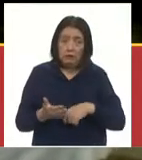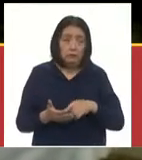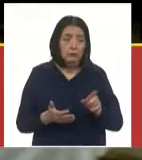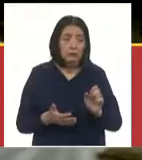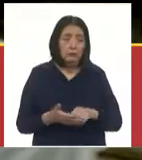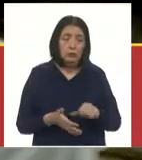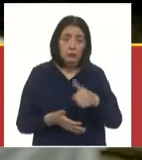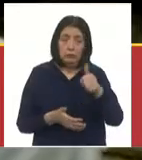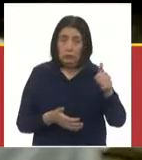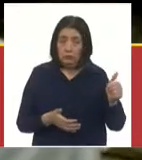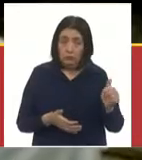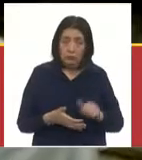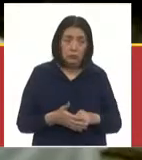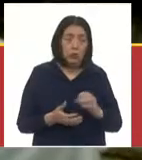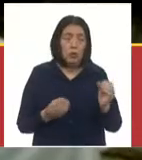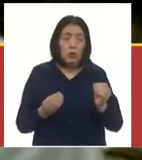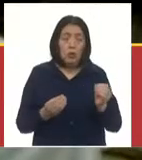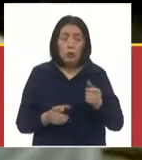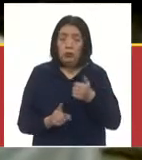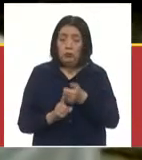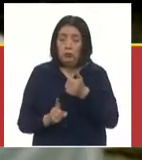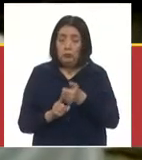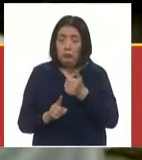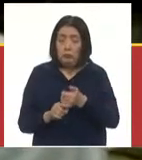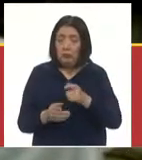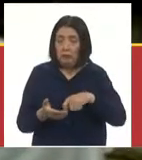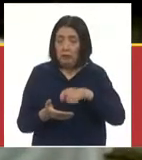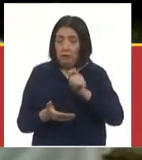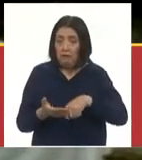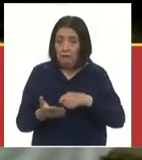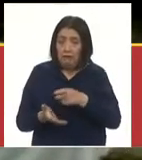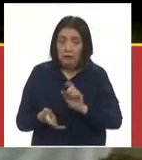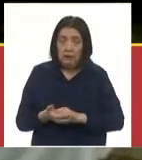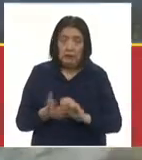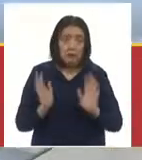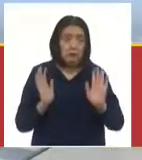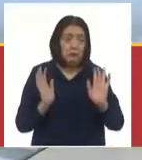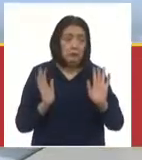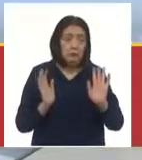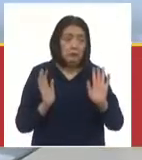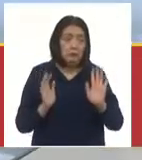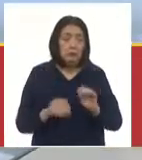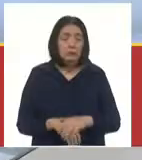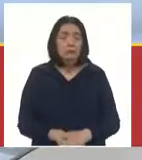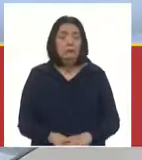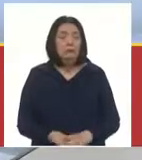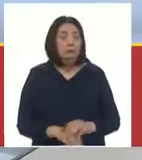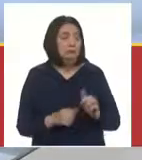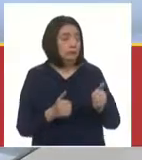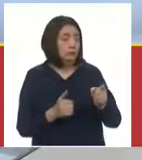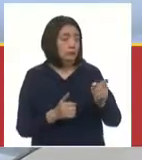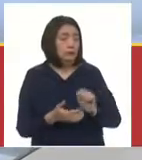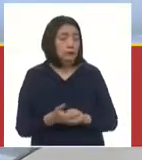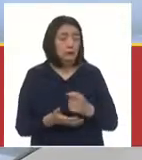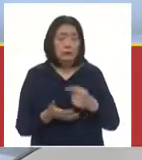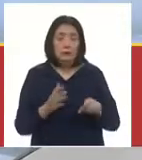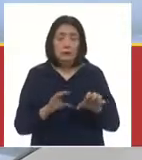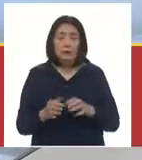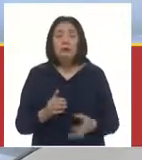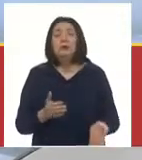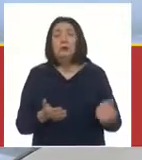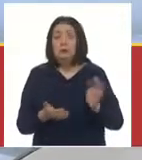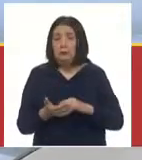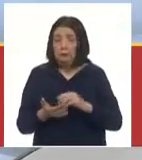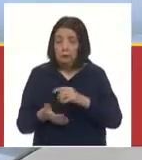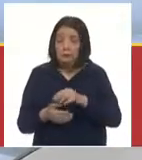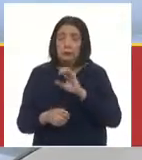firmas de otros o que su propia firma lo habría... Bien, Jorge, lo que se hace es reiterar ante